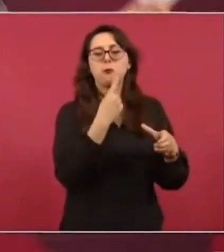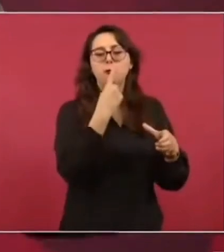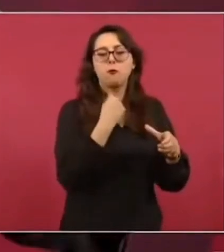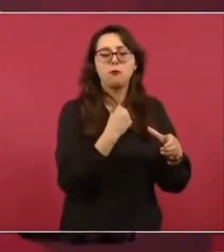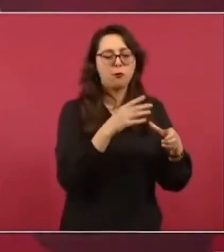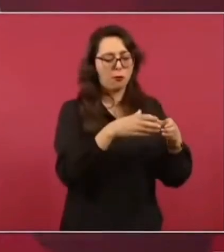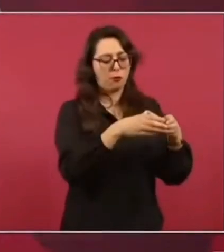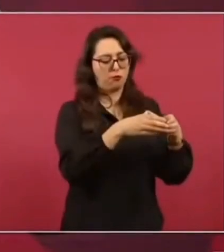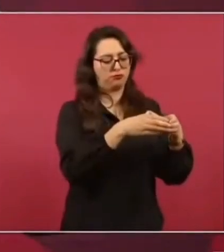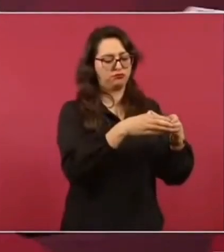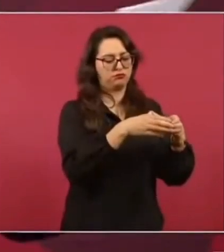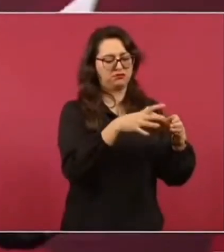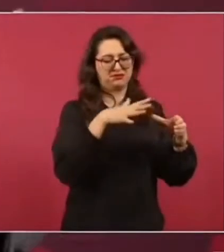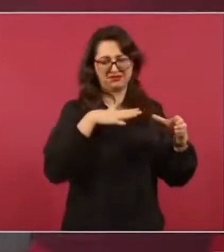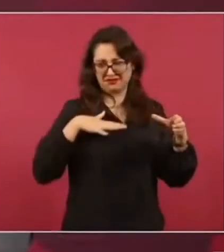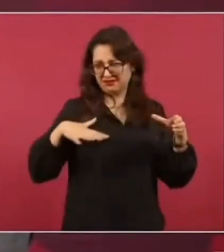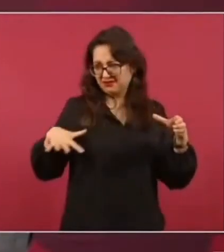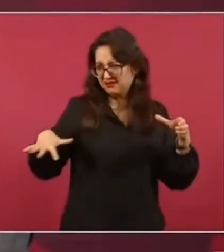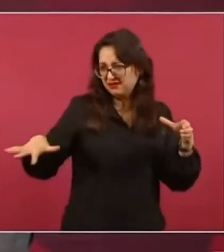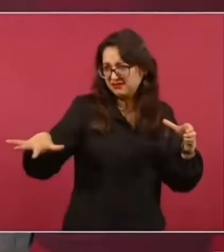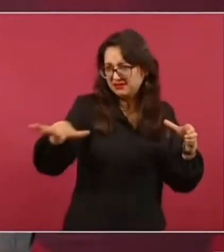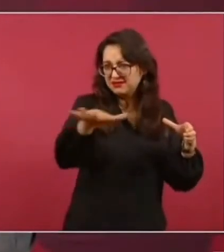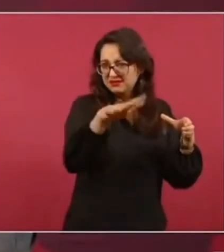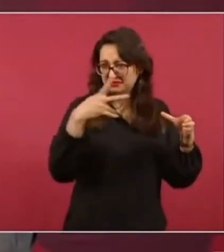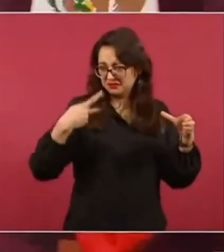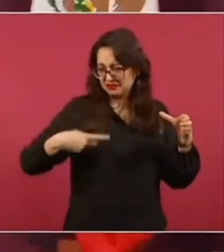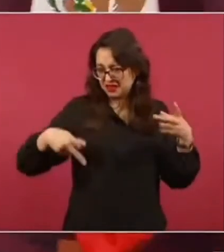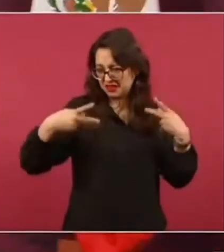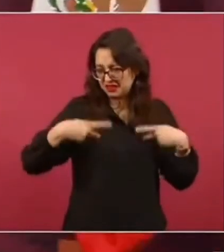El pueblo no existe.